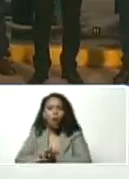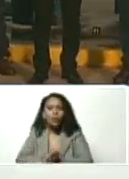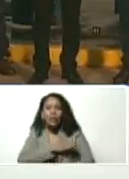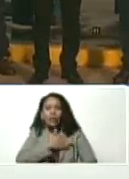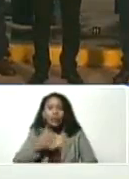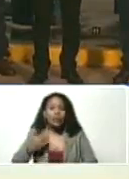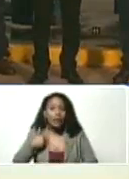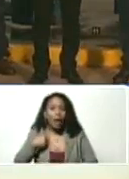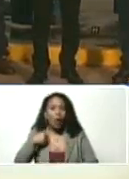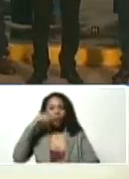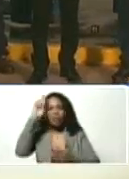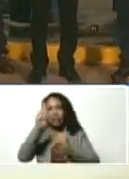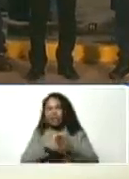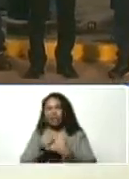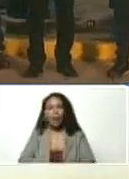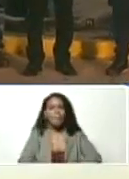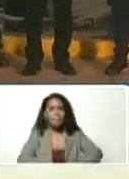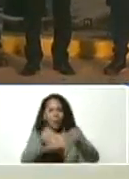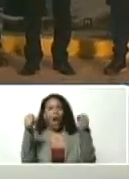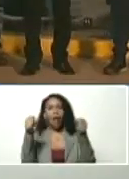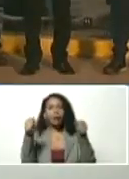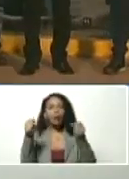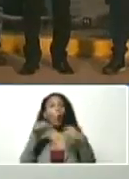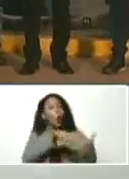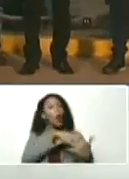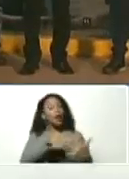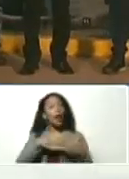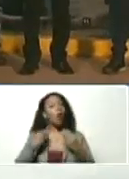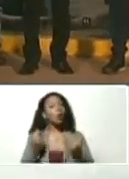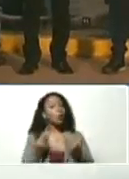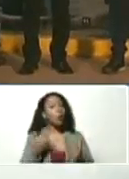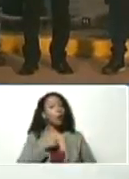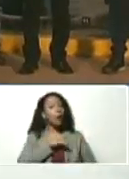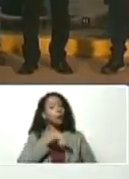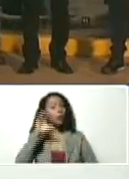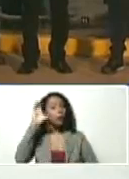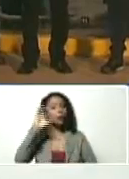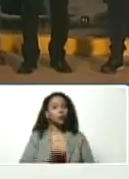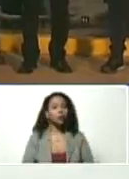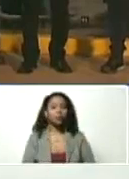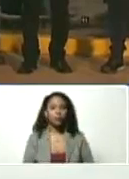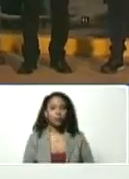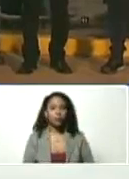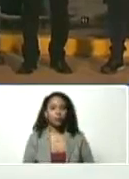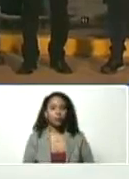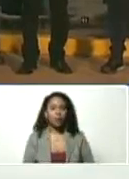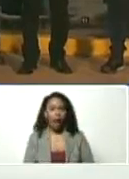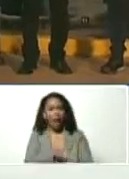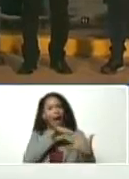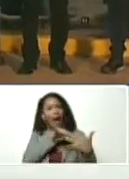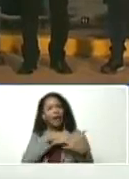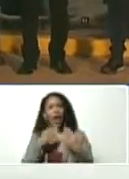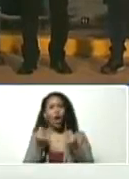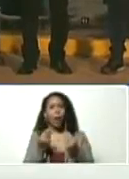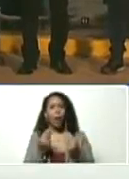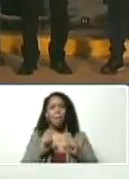quisieron destruir con la guerra económica nuestro país. La guerra económica